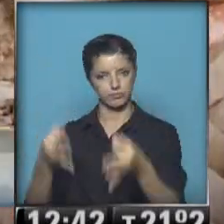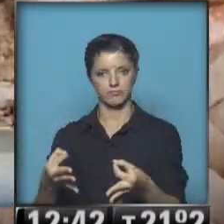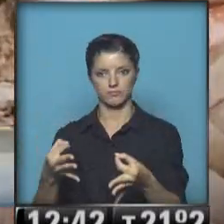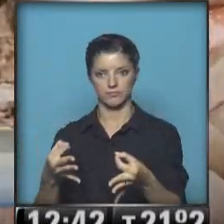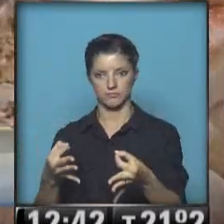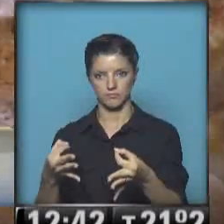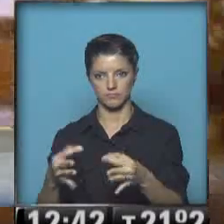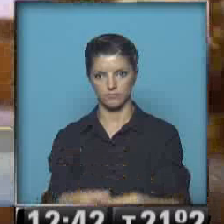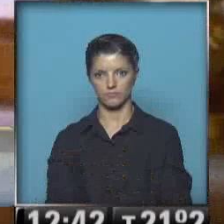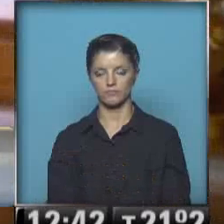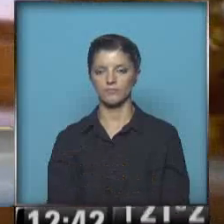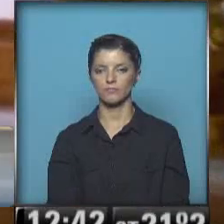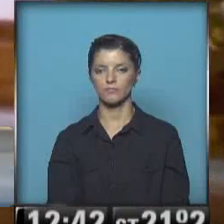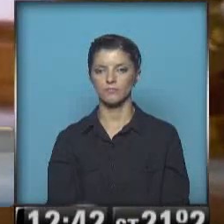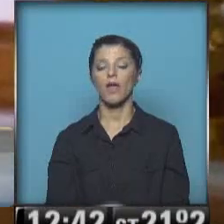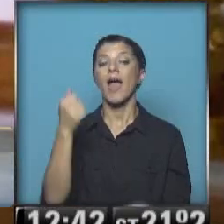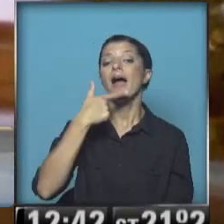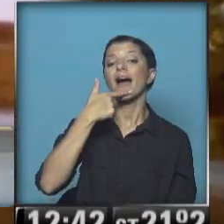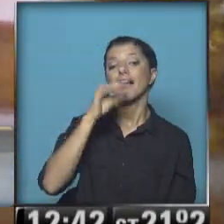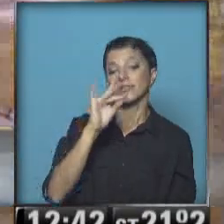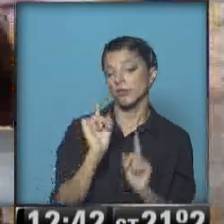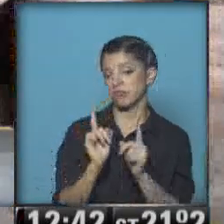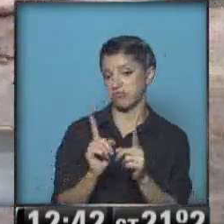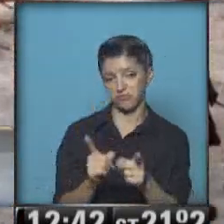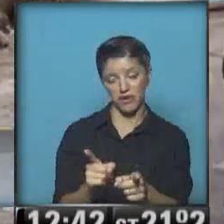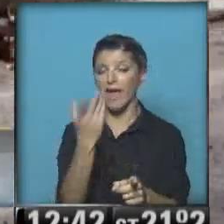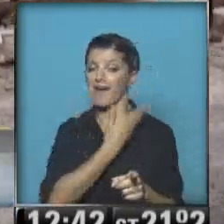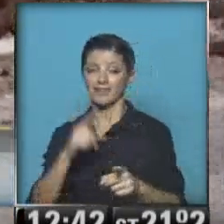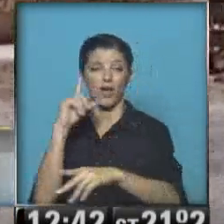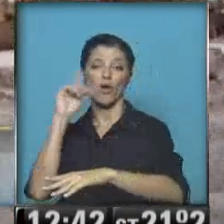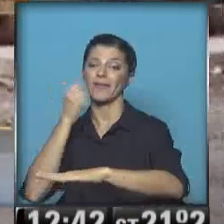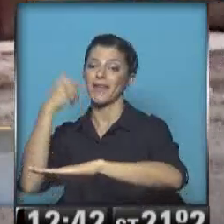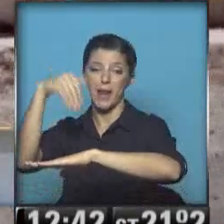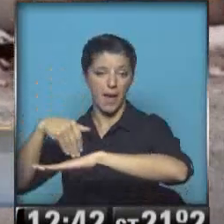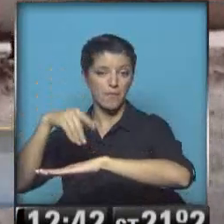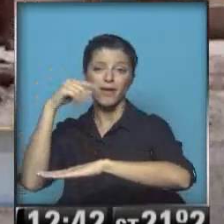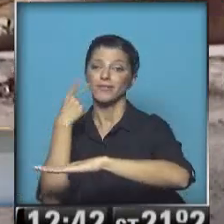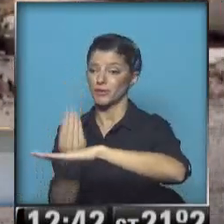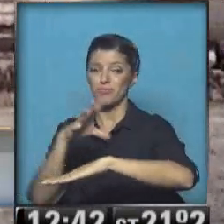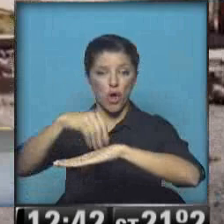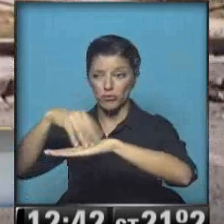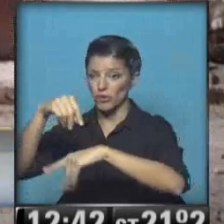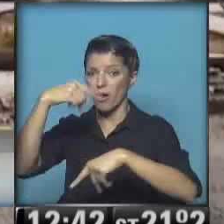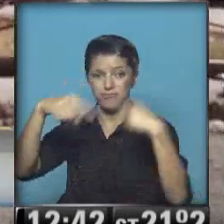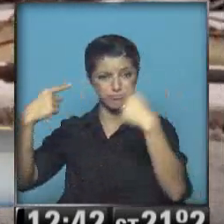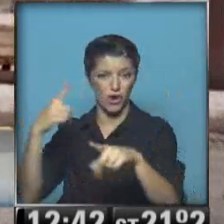en una realidad asad resiste el estado islámico controla un enorme territorio logró recientemente tomar